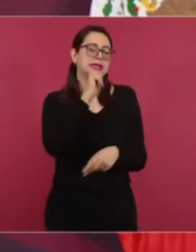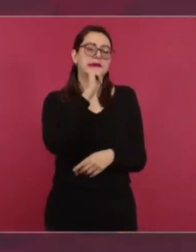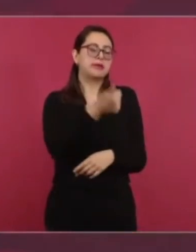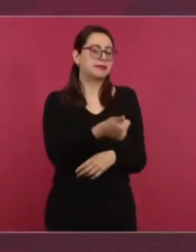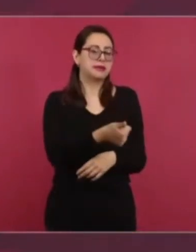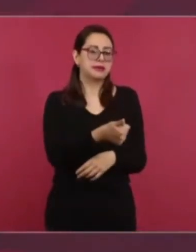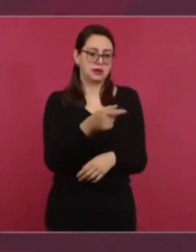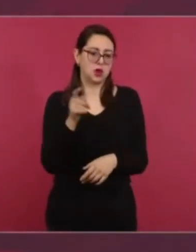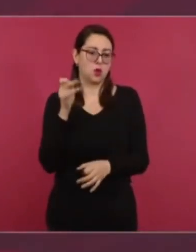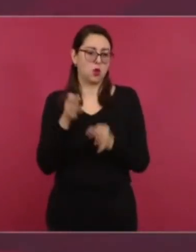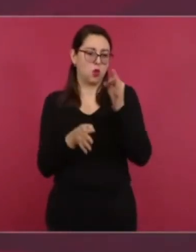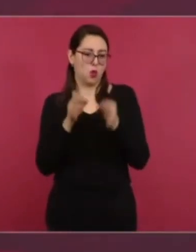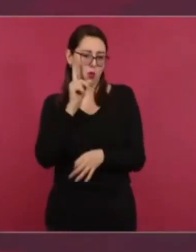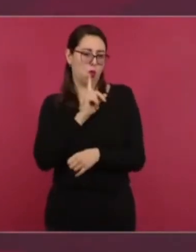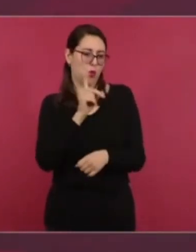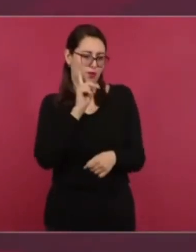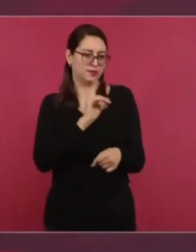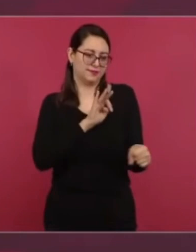o